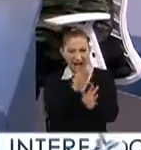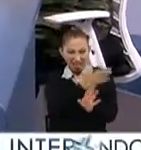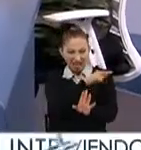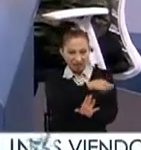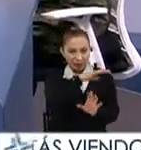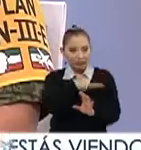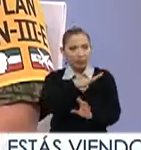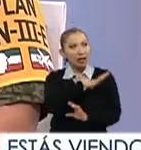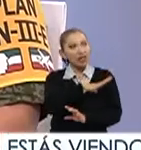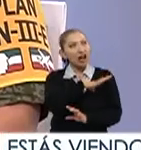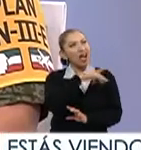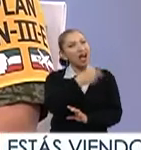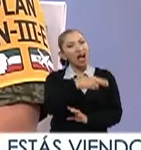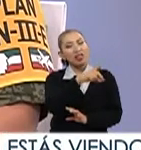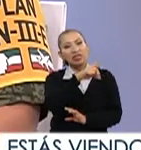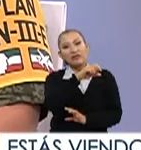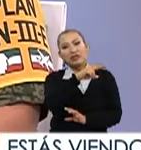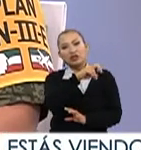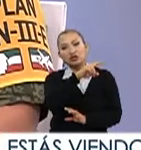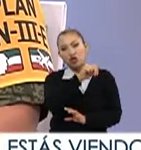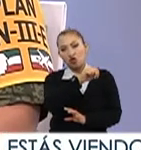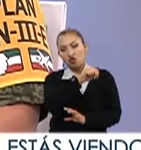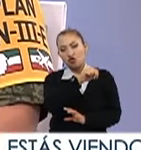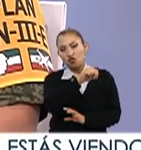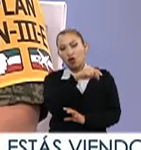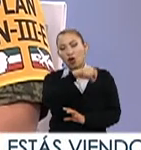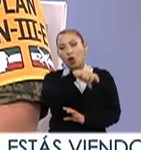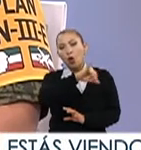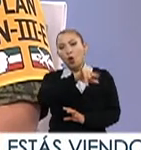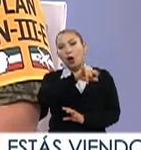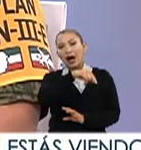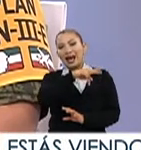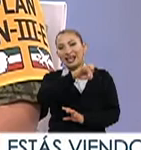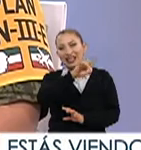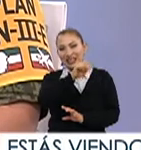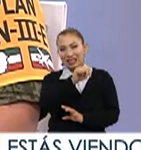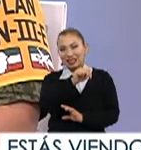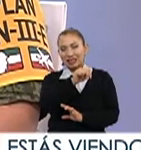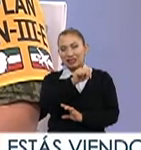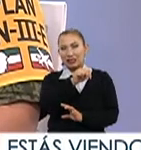el general de división Joaquín